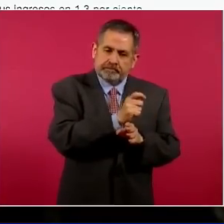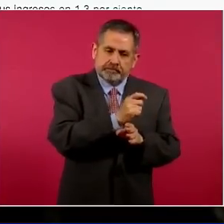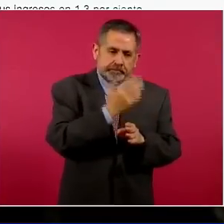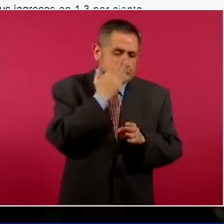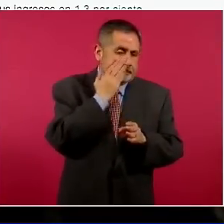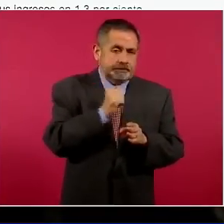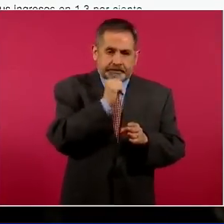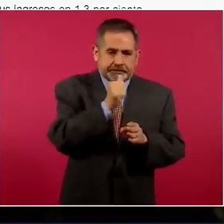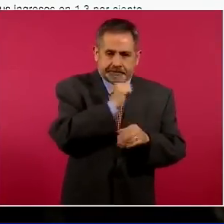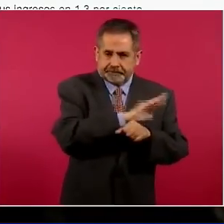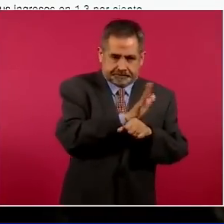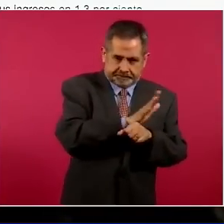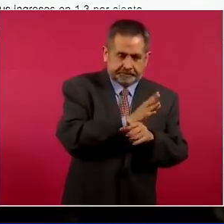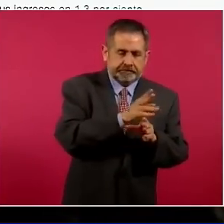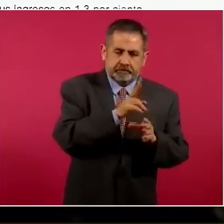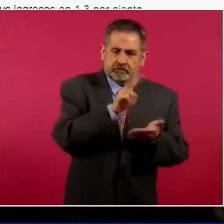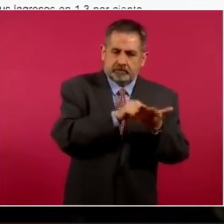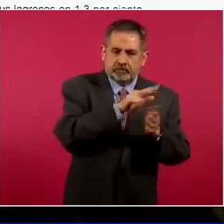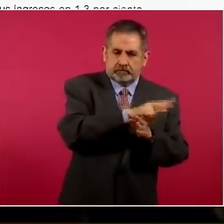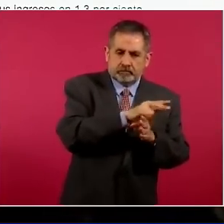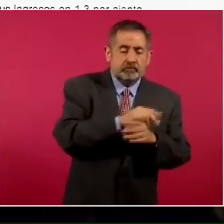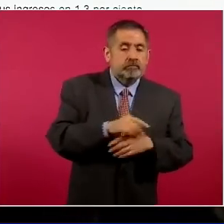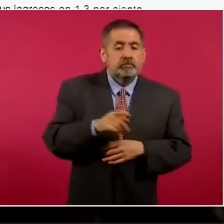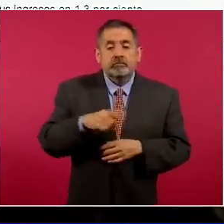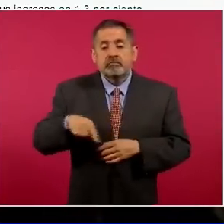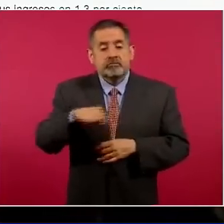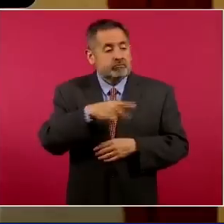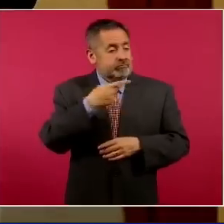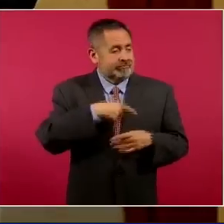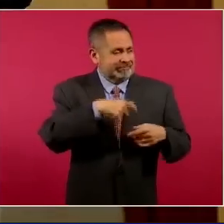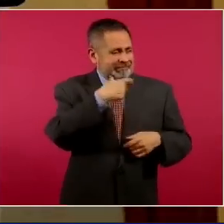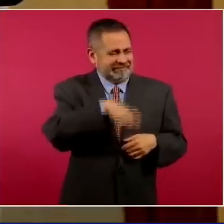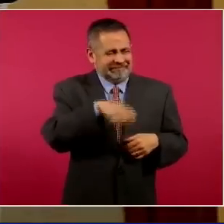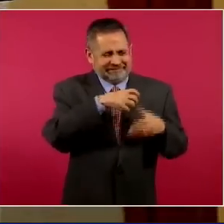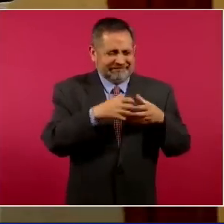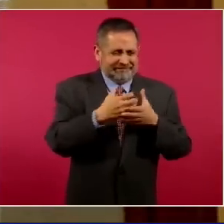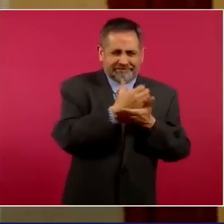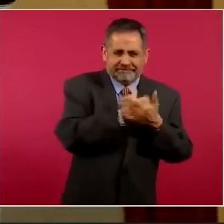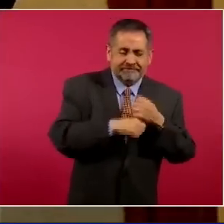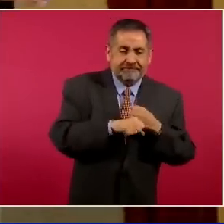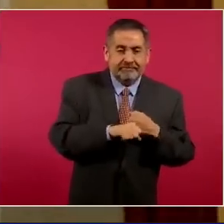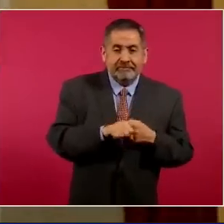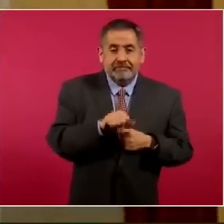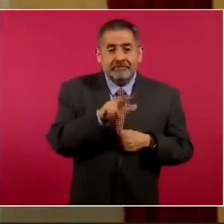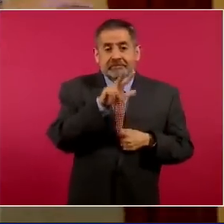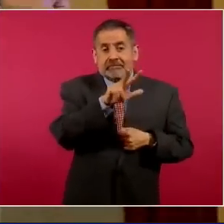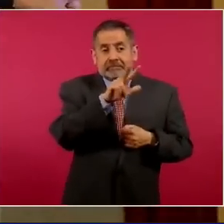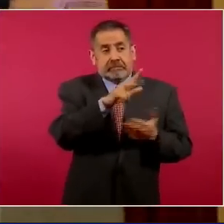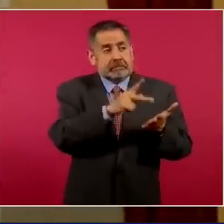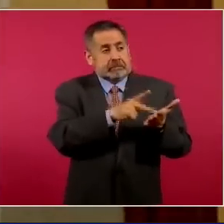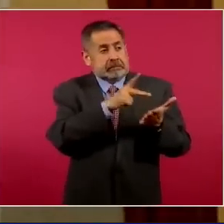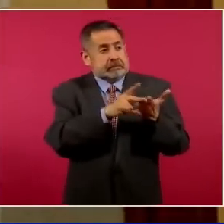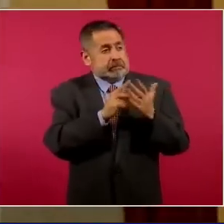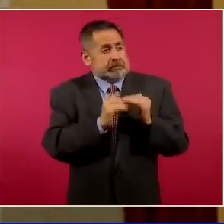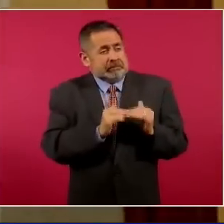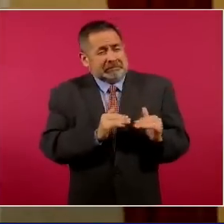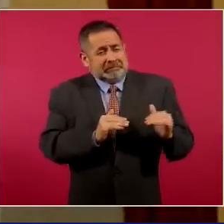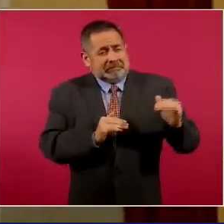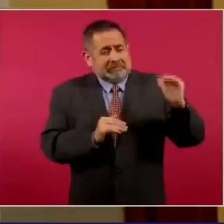habíamos entrado. Los más ricos ganaban en promedio 18 veces más que los